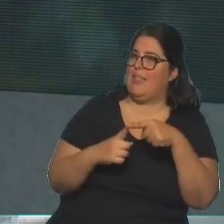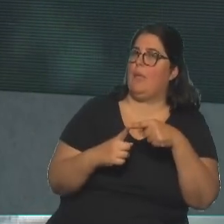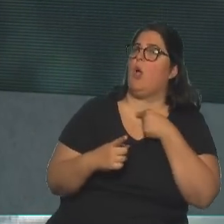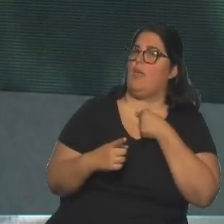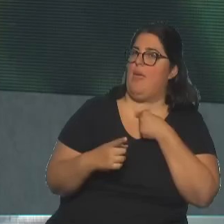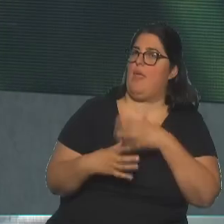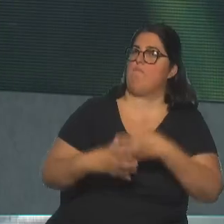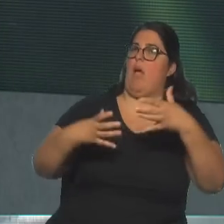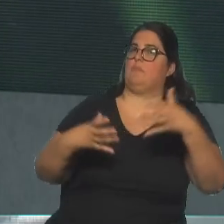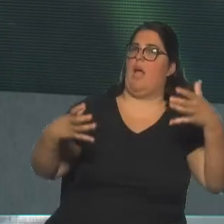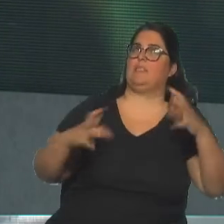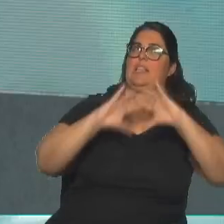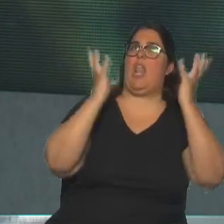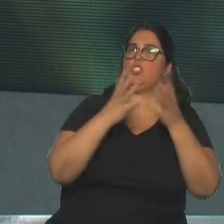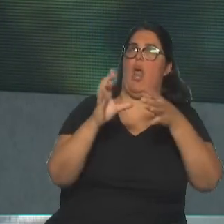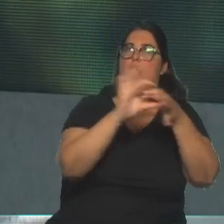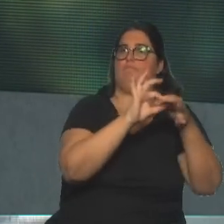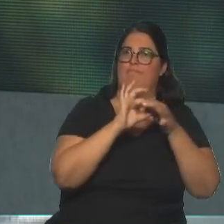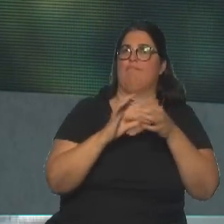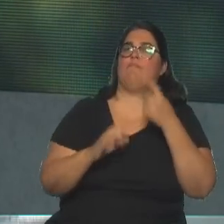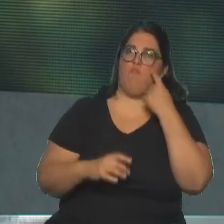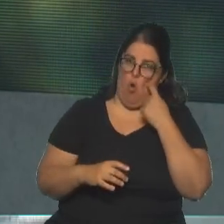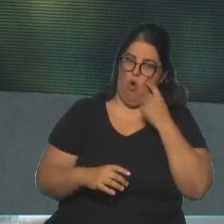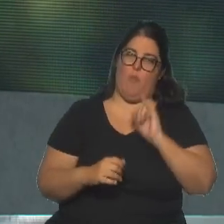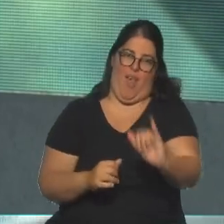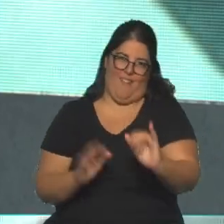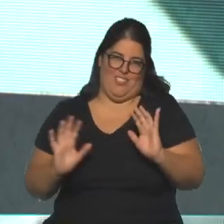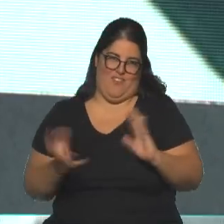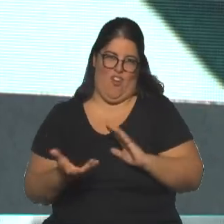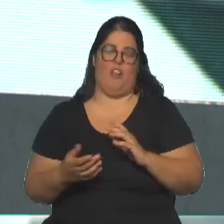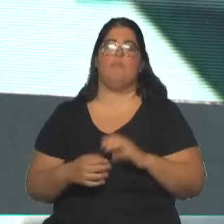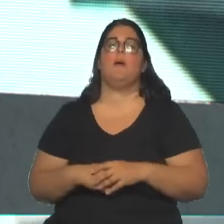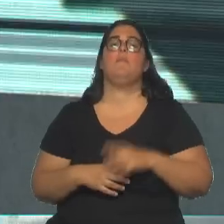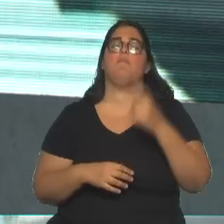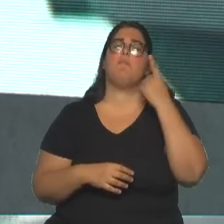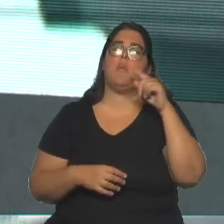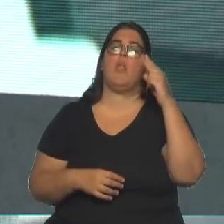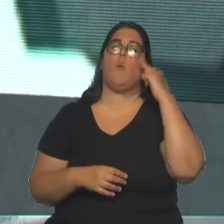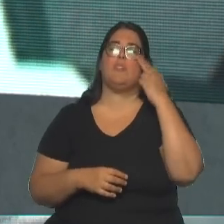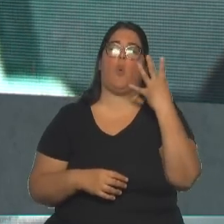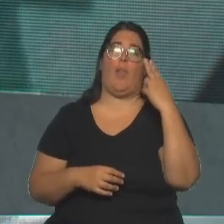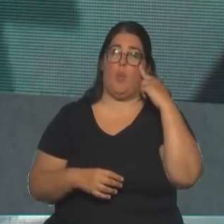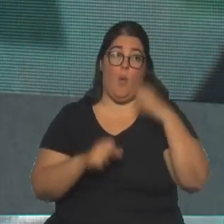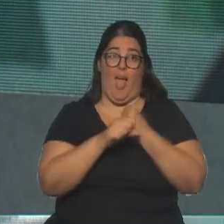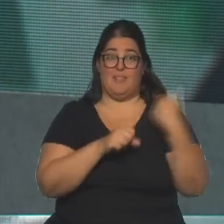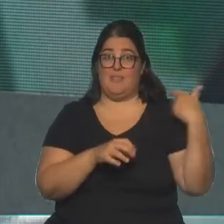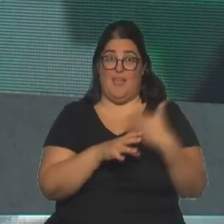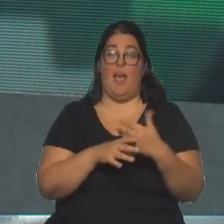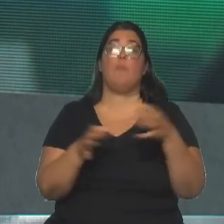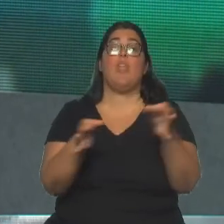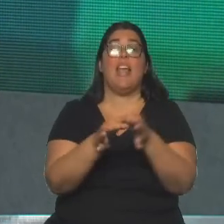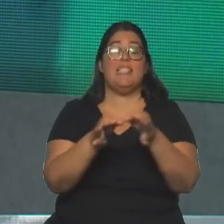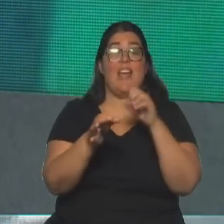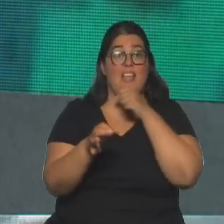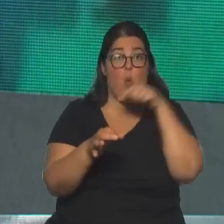su espacio internacional. Recordemos que de hecho, desde 1949, en la isla de